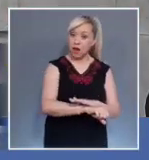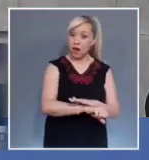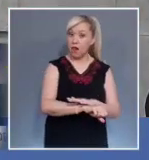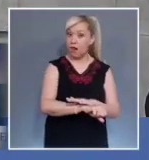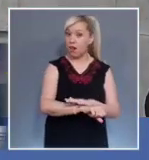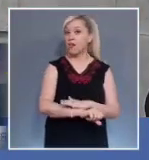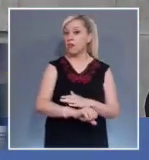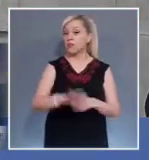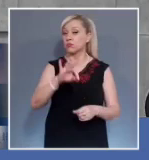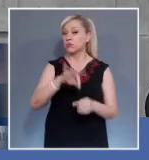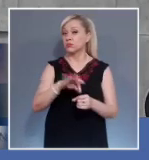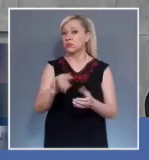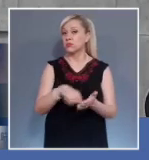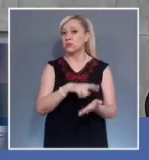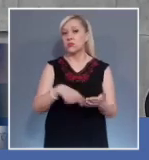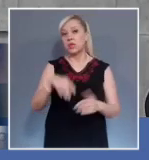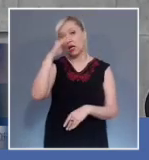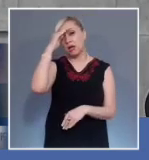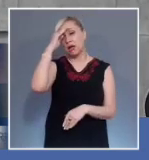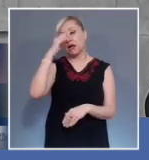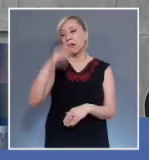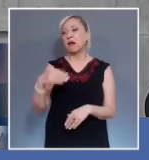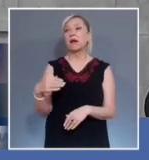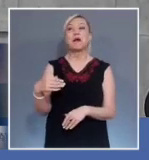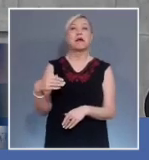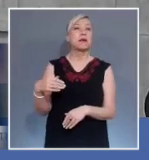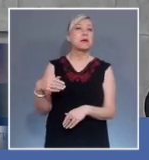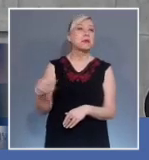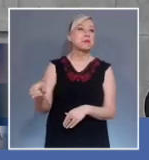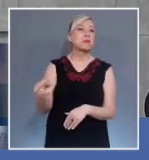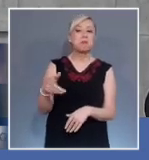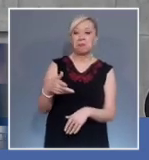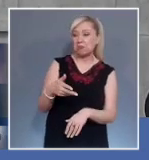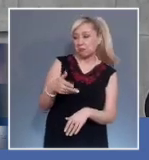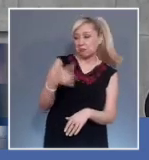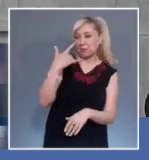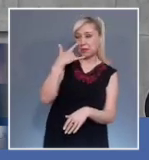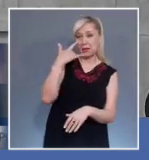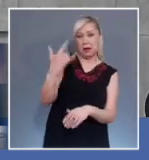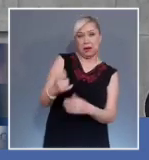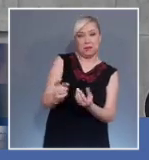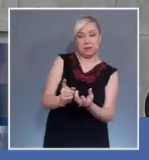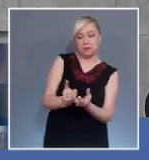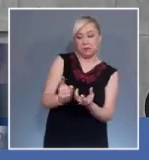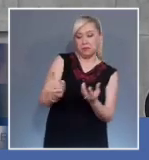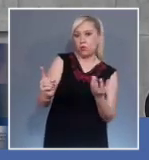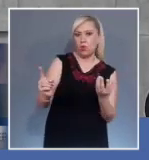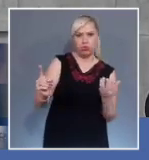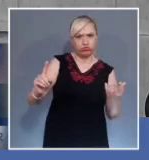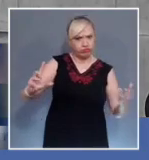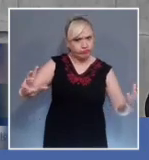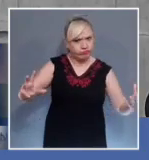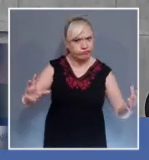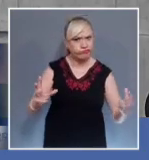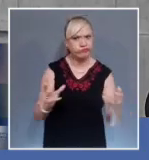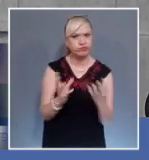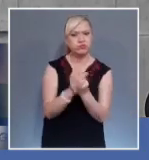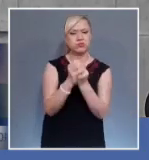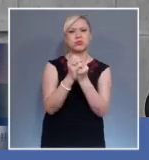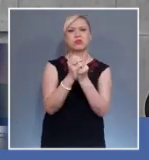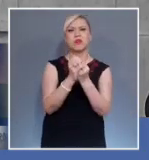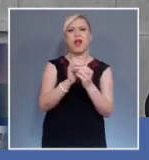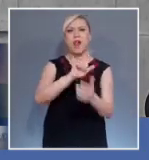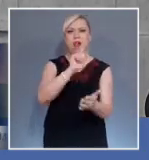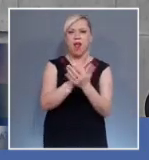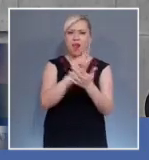una rama aislada sino que es un Pilar fundamental de nuestro sistema jurídico cuyo alcance